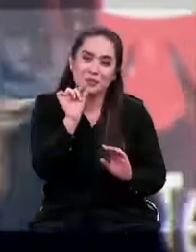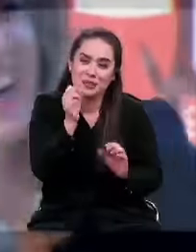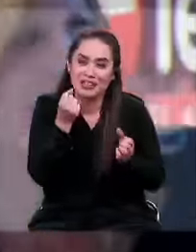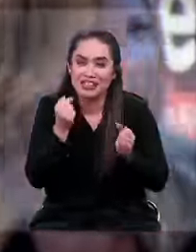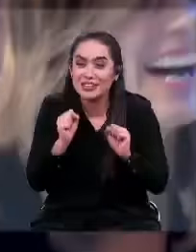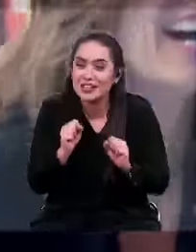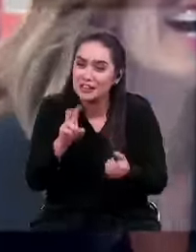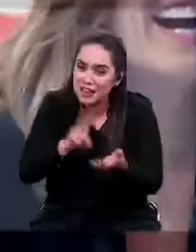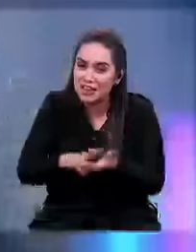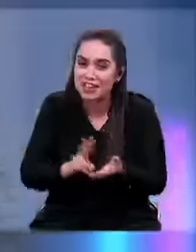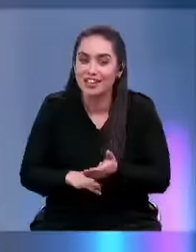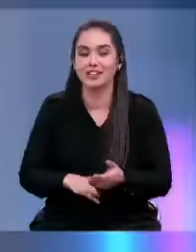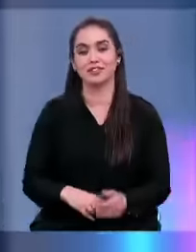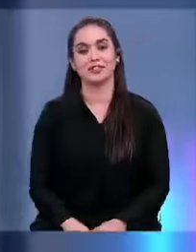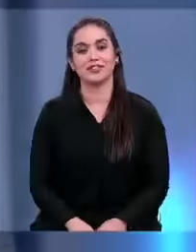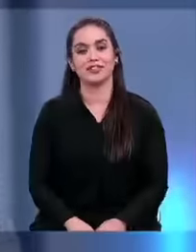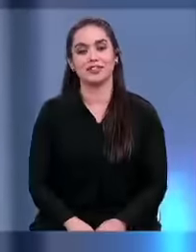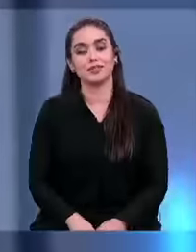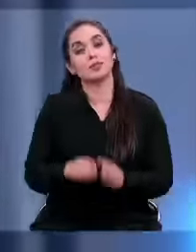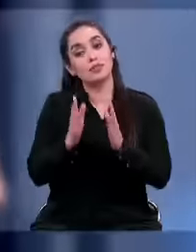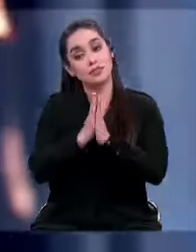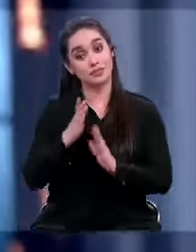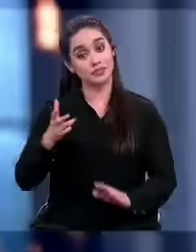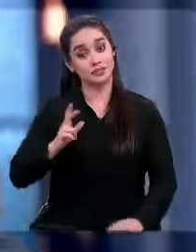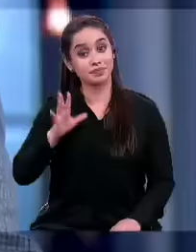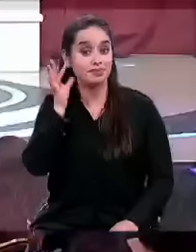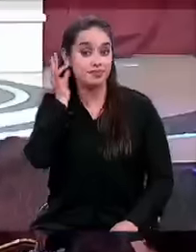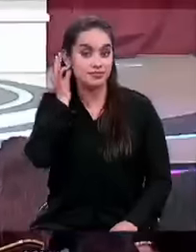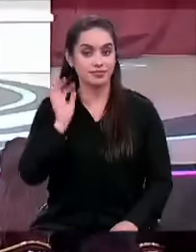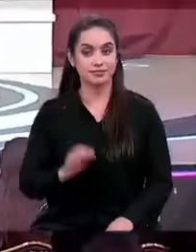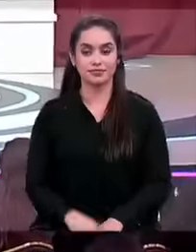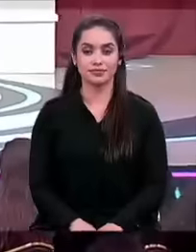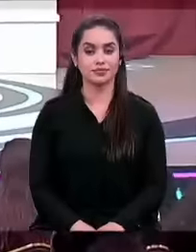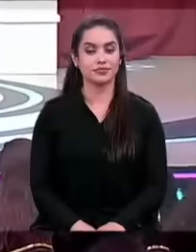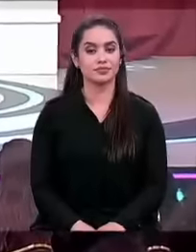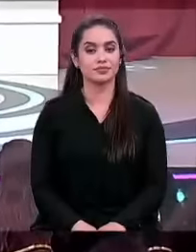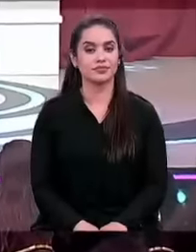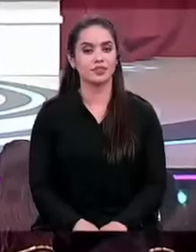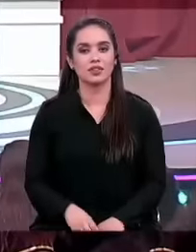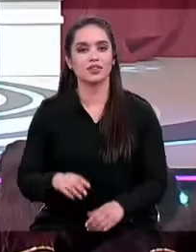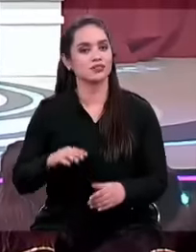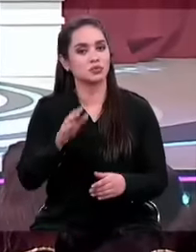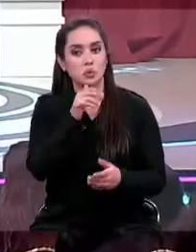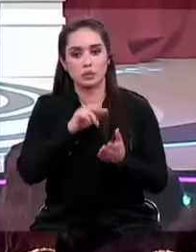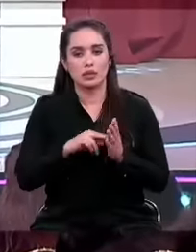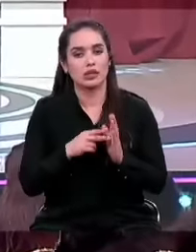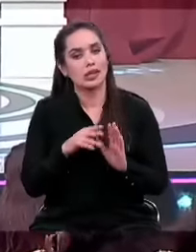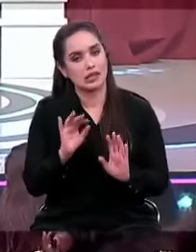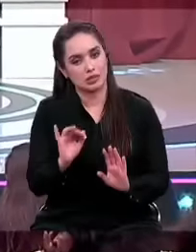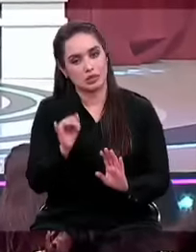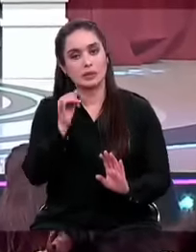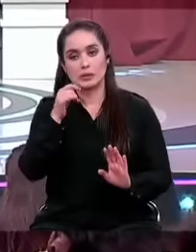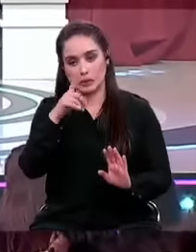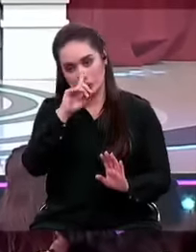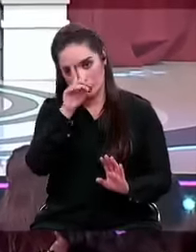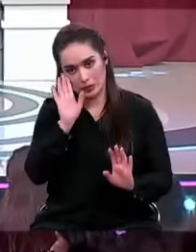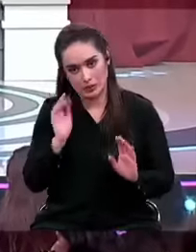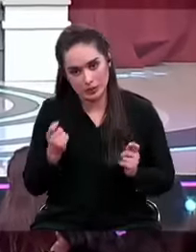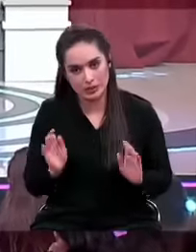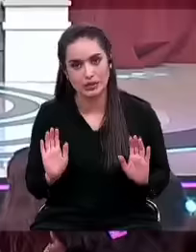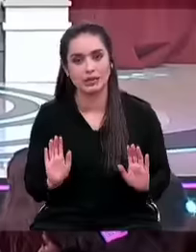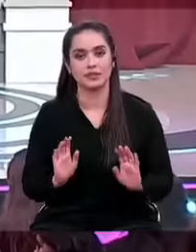Sea caballero con la niña, por favor. Sea caballero con la niña. No hay problema de meter. Pero caballero. Sí, sí, sí. ¿La entrevístela?